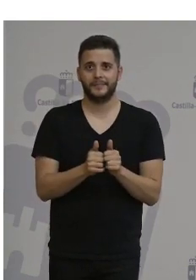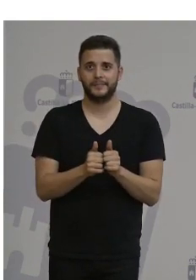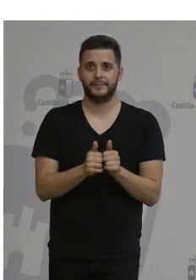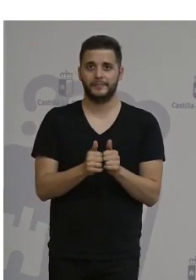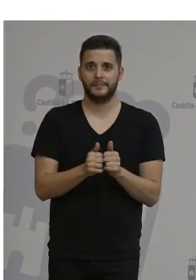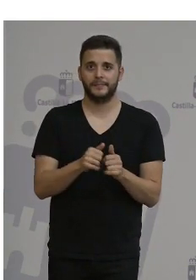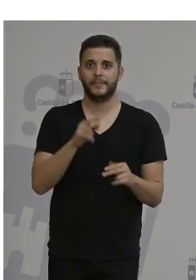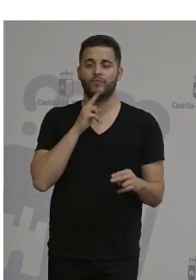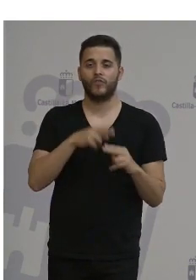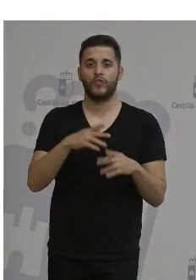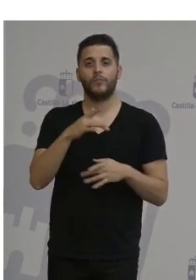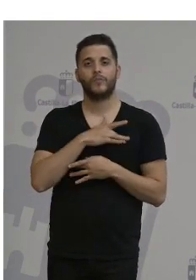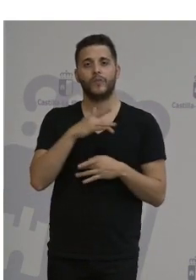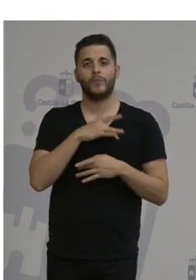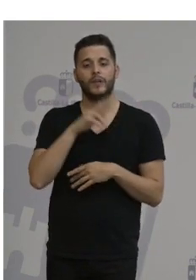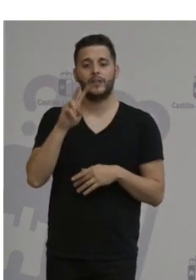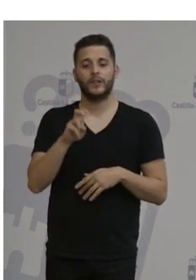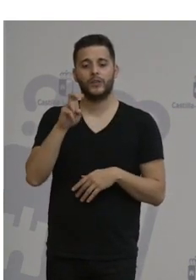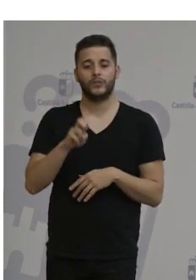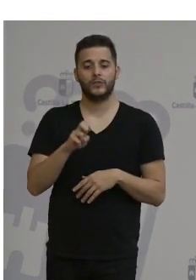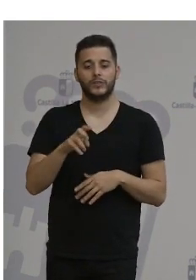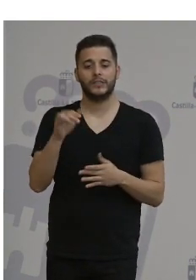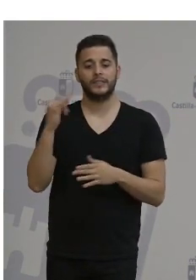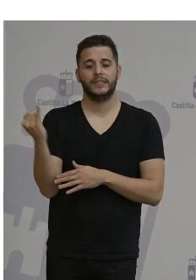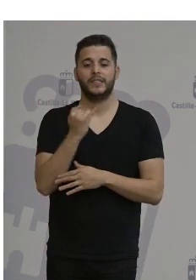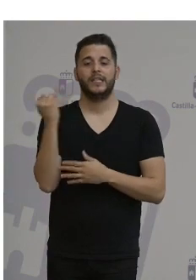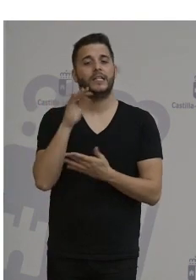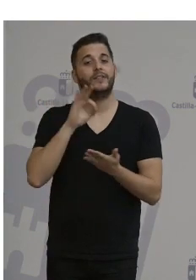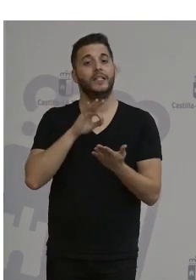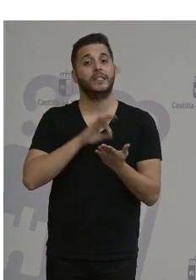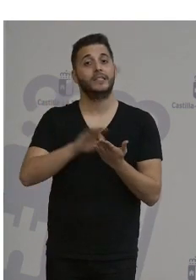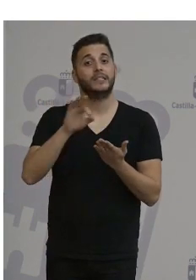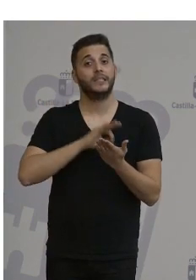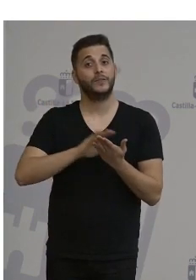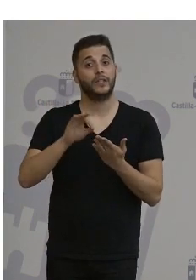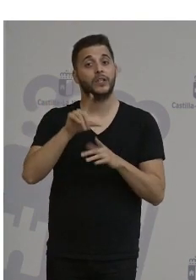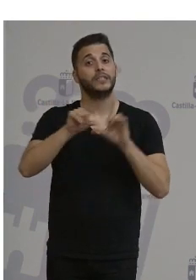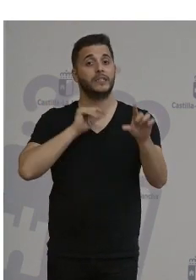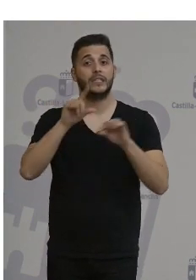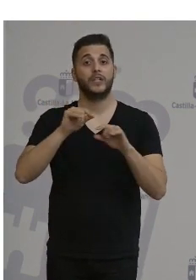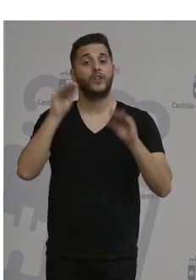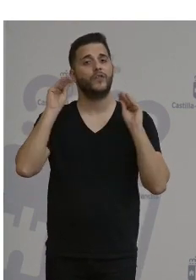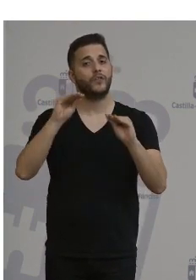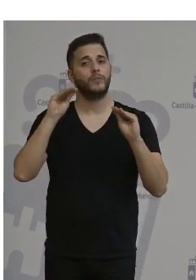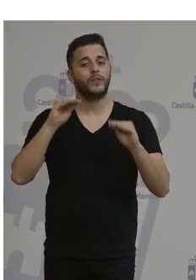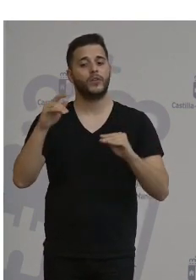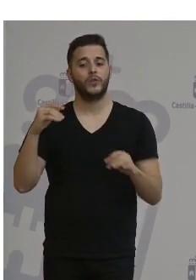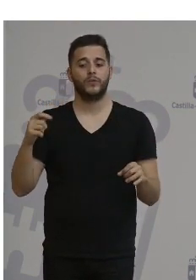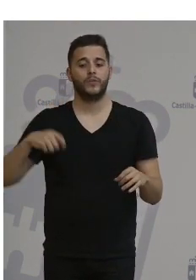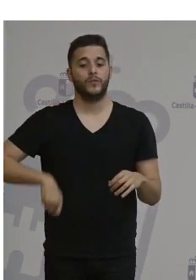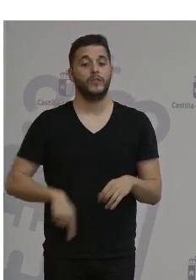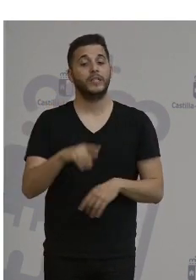premio María José Vallejo, jefa del Servicio de Selección y Formación Profesional, y Ana Belén Barahona,